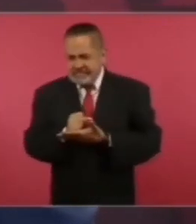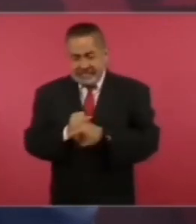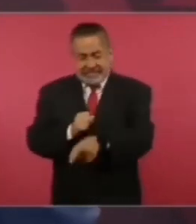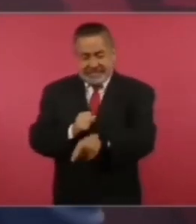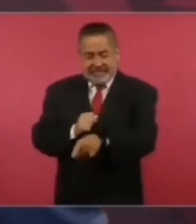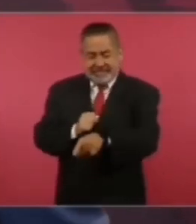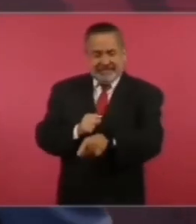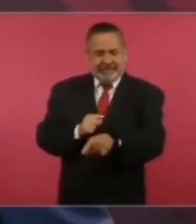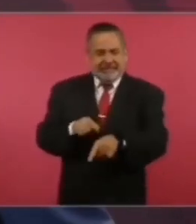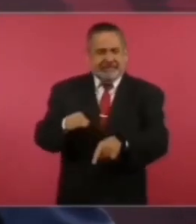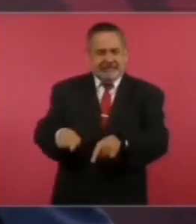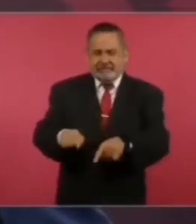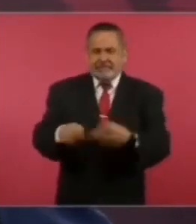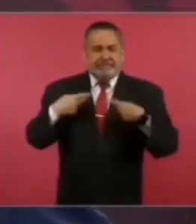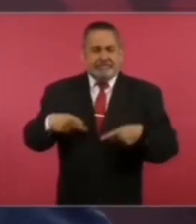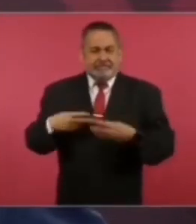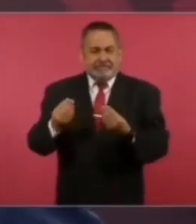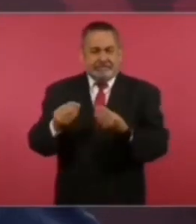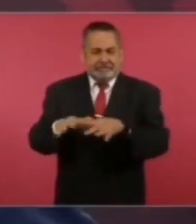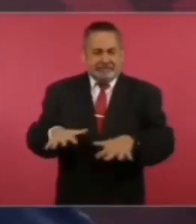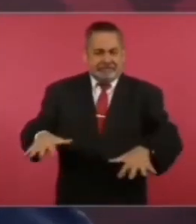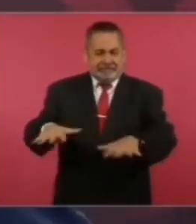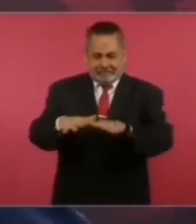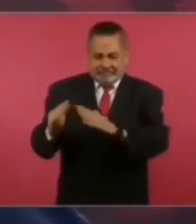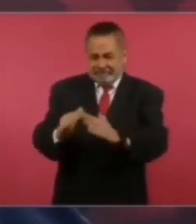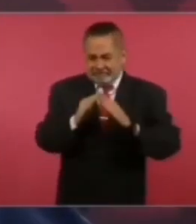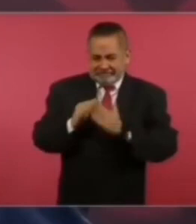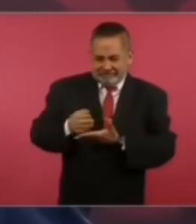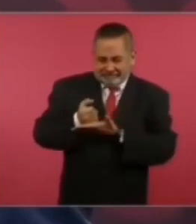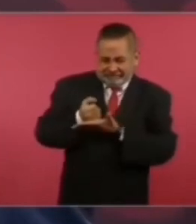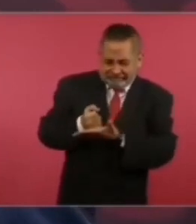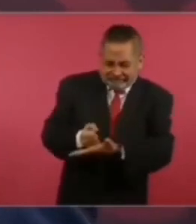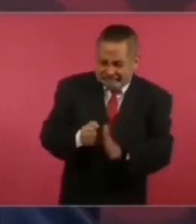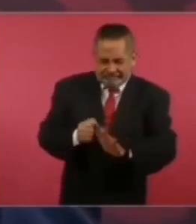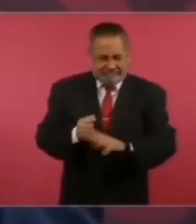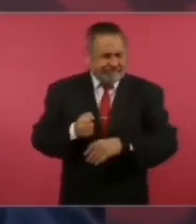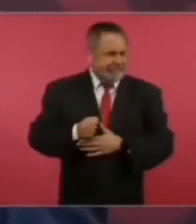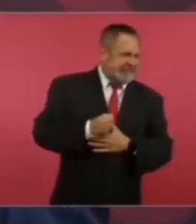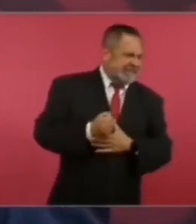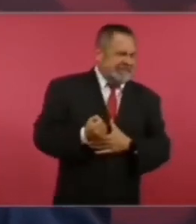en donde había viviendas con familias.